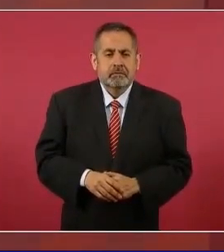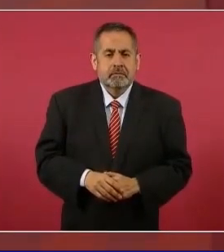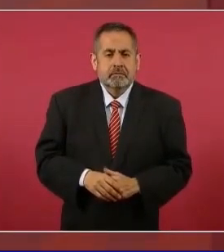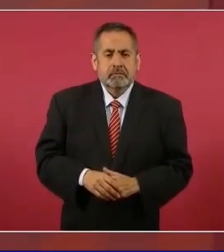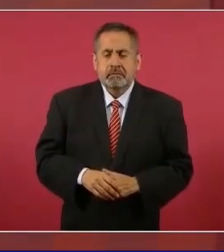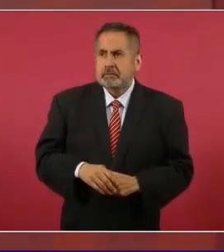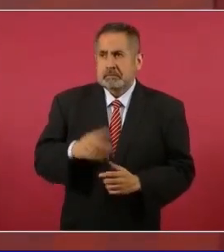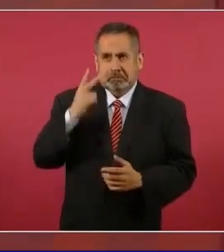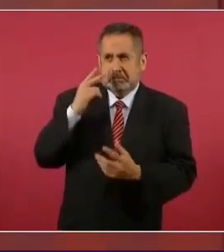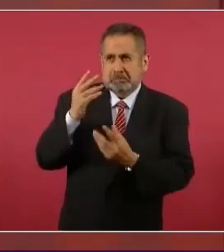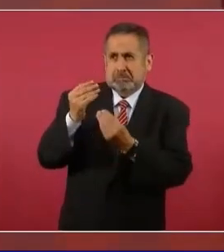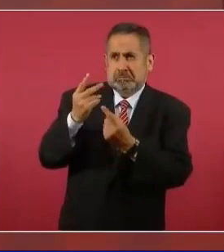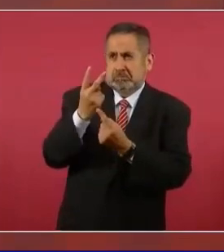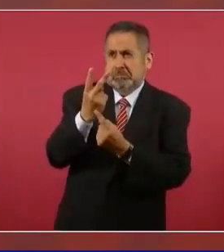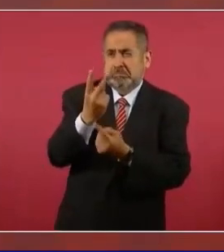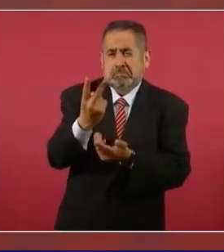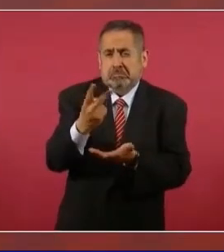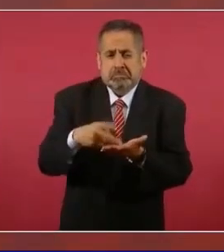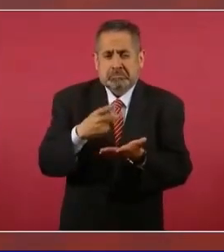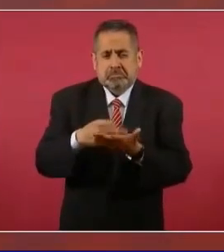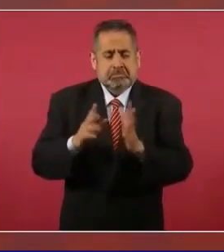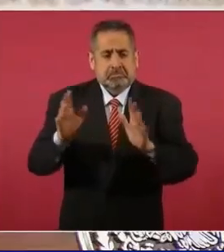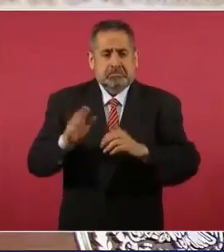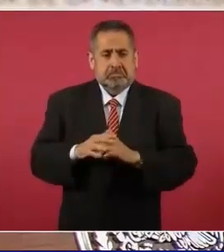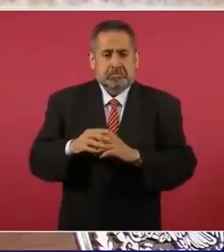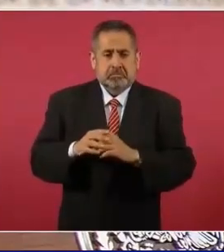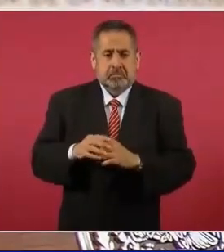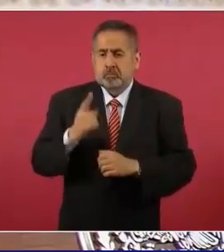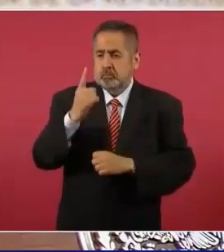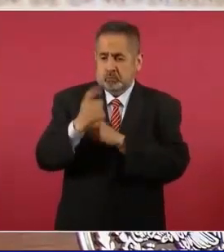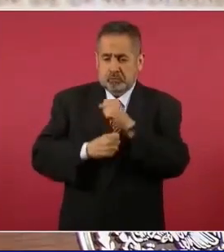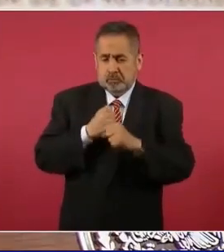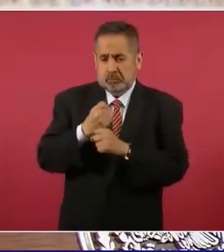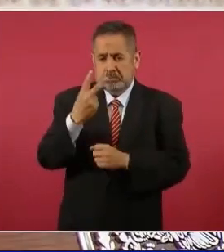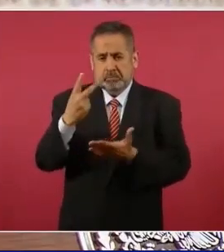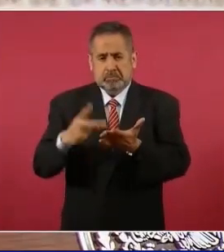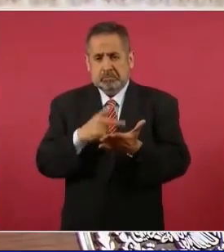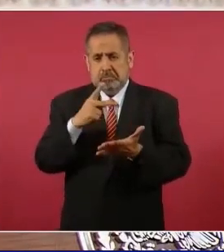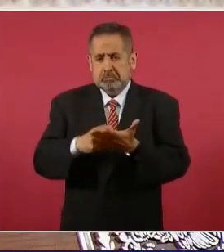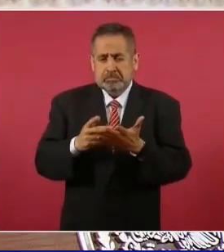viajando bastante. 2 veces al año.